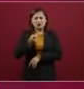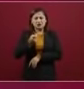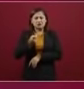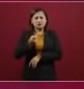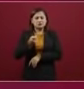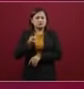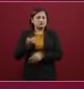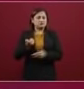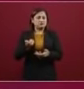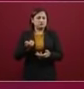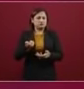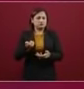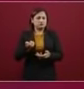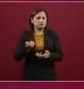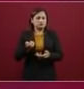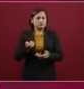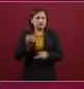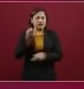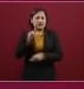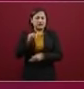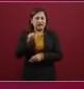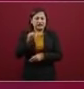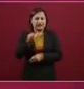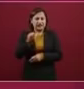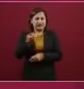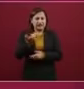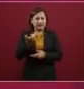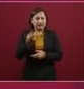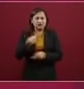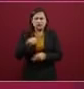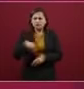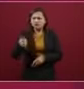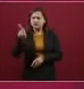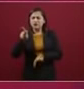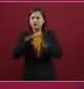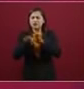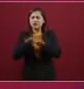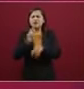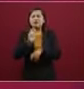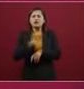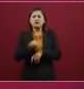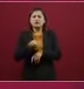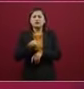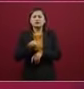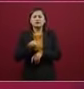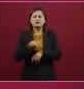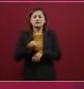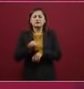verdad, ese trabajo era mucho más orientado